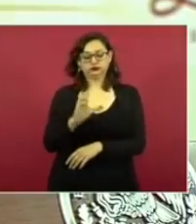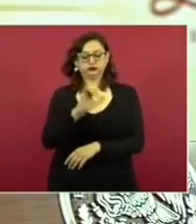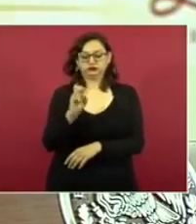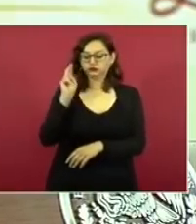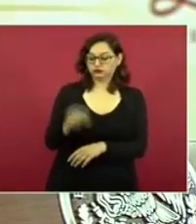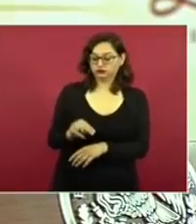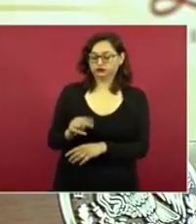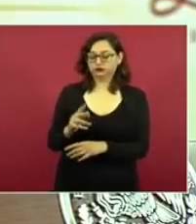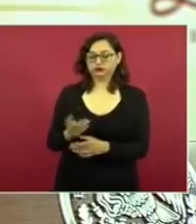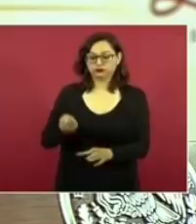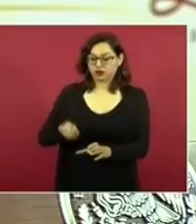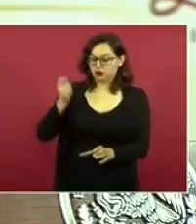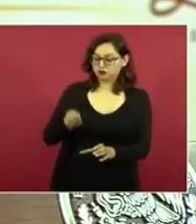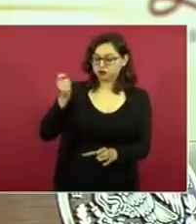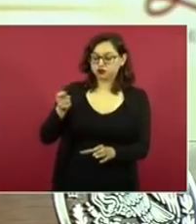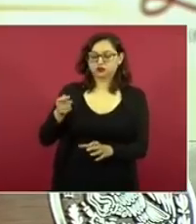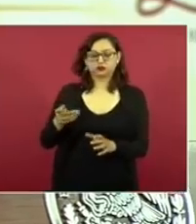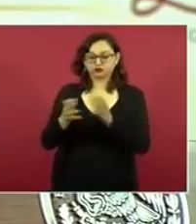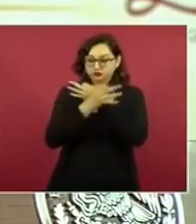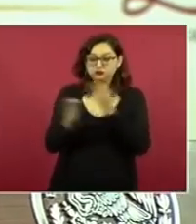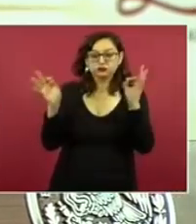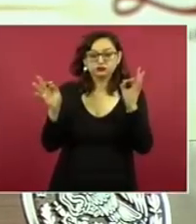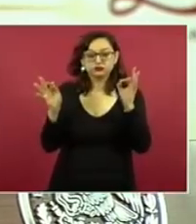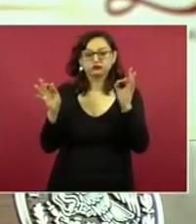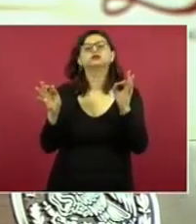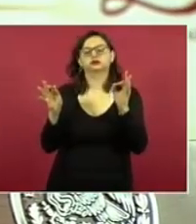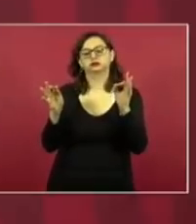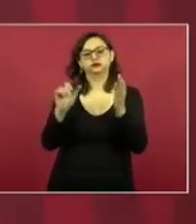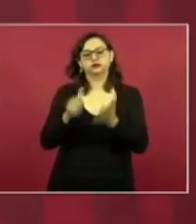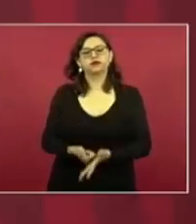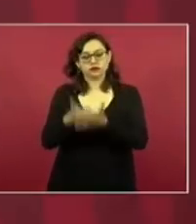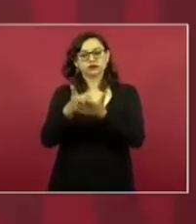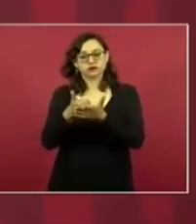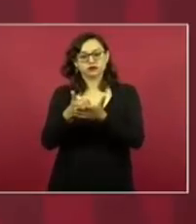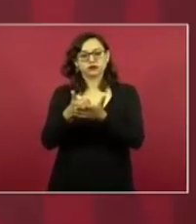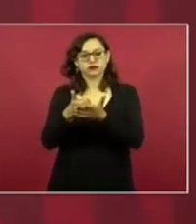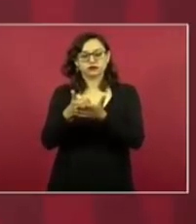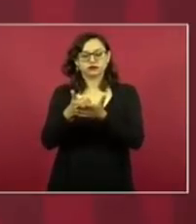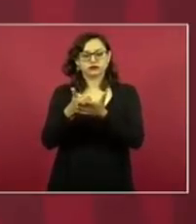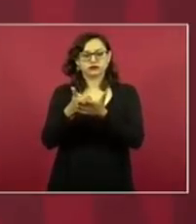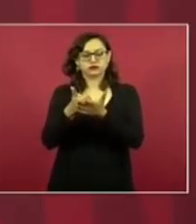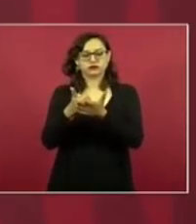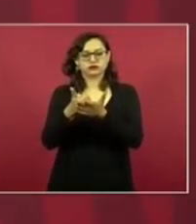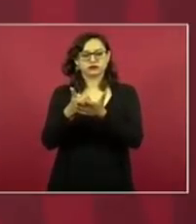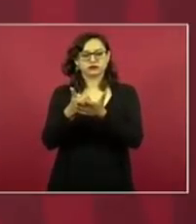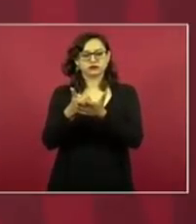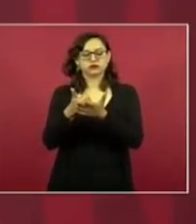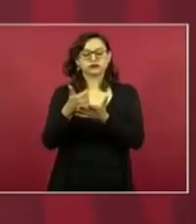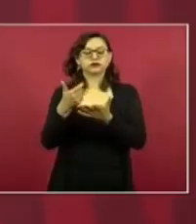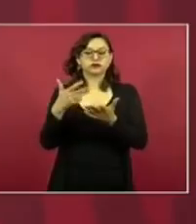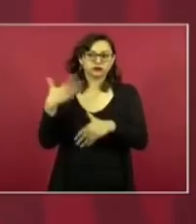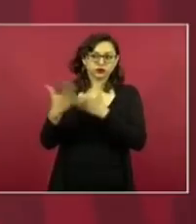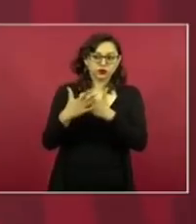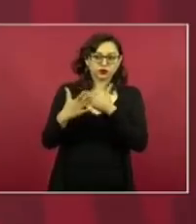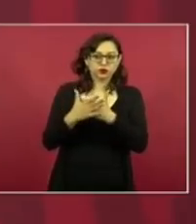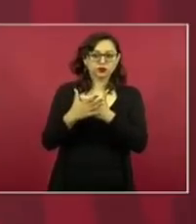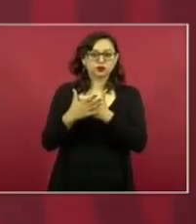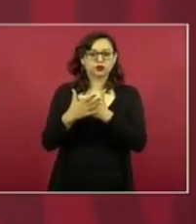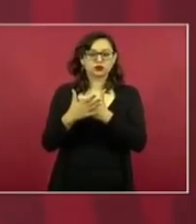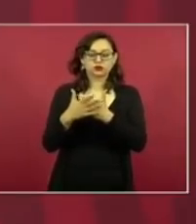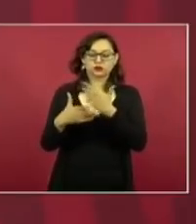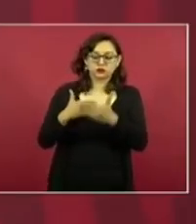declarar constitucional la reforma eléctrica, ya ayuda. Sobre todo para que